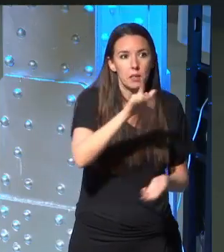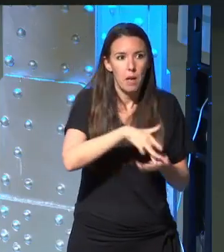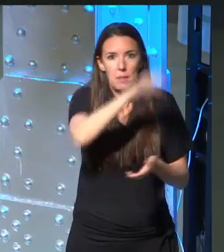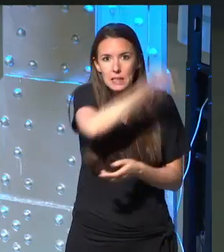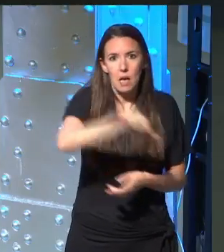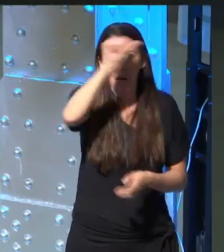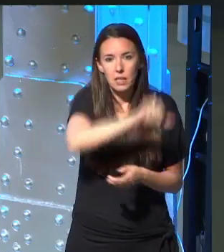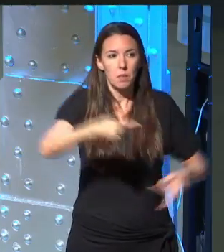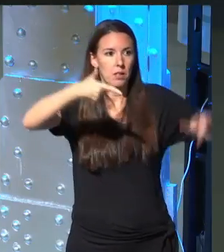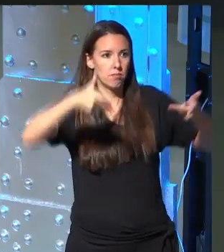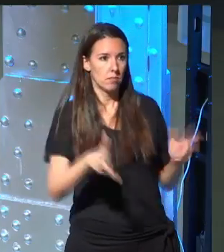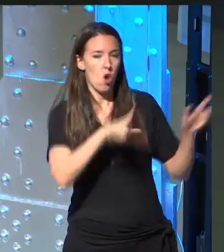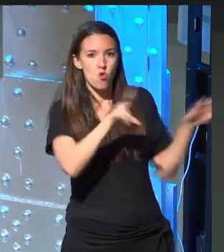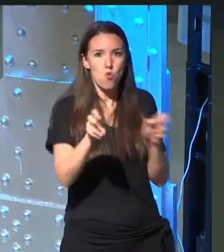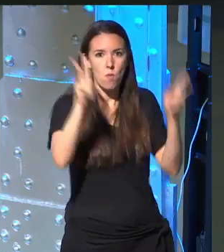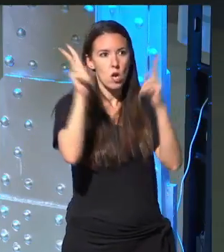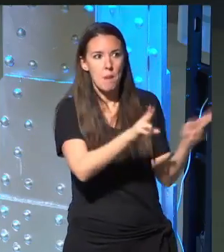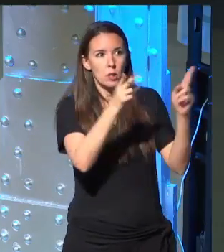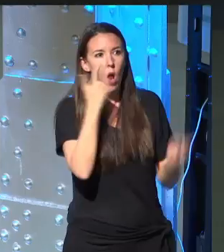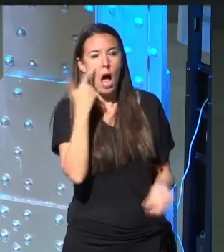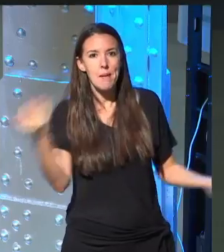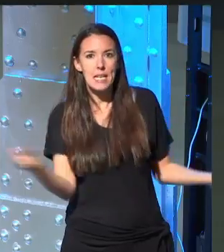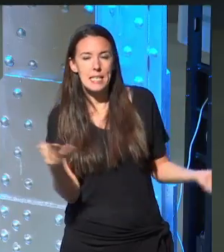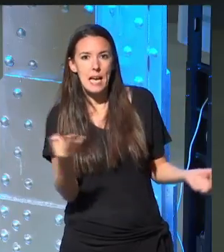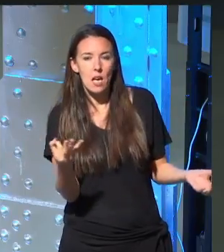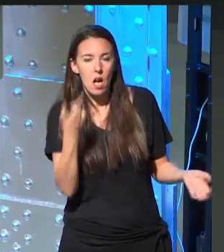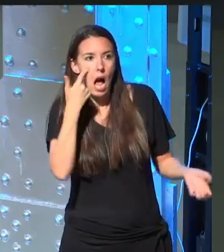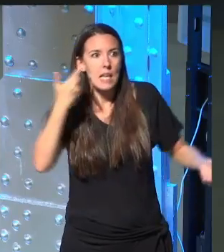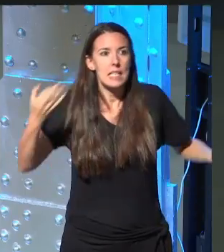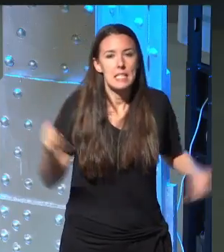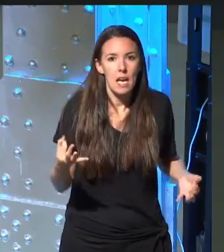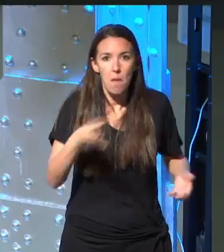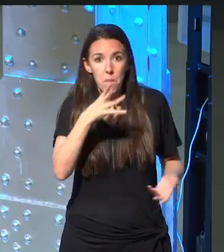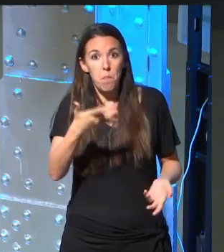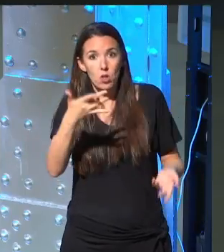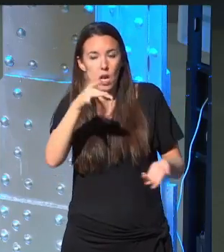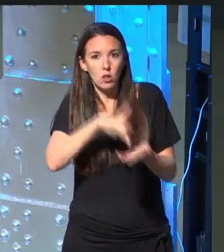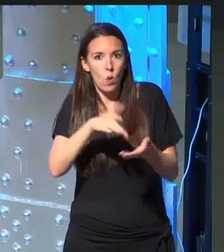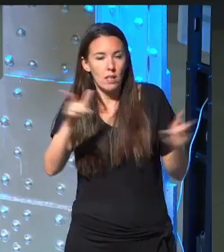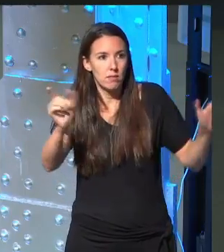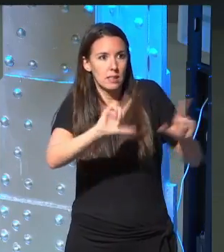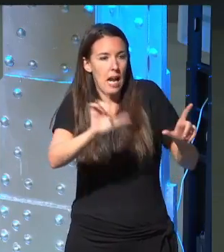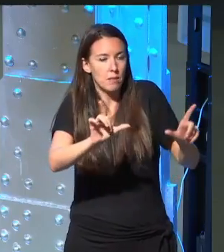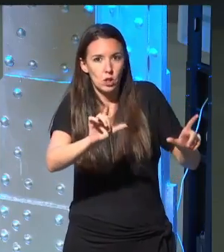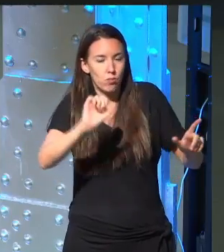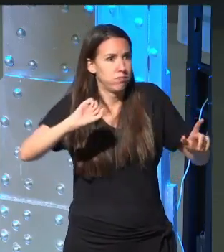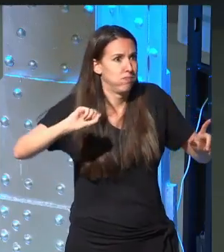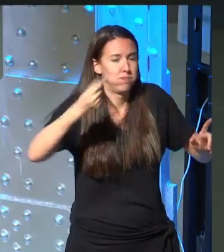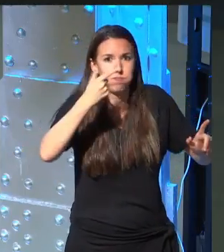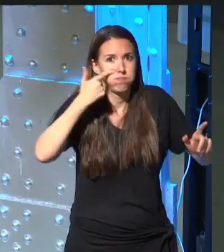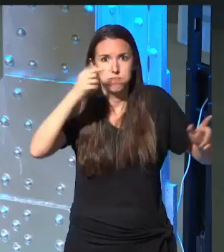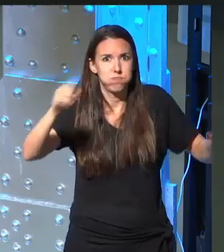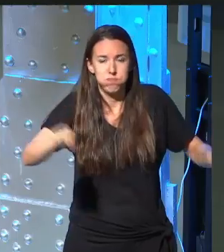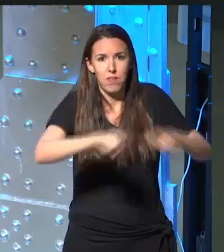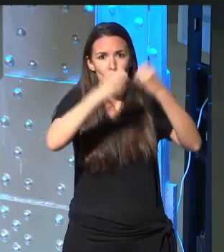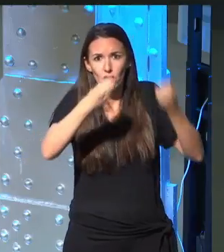ritual cada semana sentarme a ver el nuevo capítulo, a ver qué me iba a encontrar. Porque, claro, es que este tío ha roto la televisión. O sea, totalmente, o sea, ha hecho una